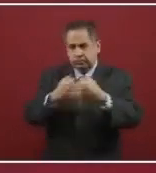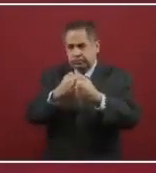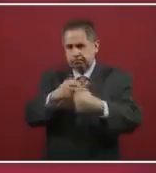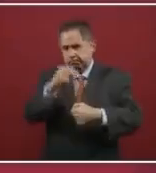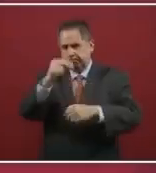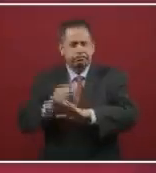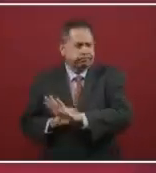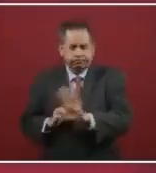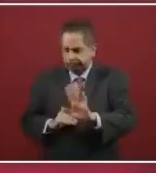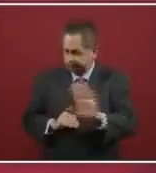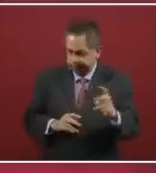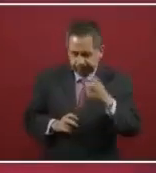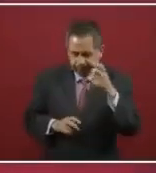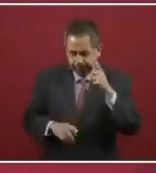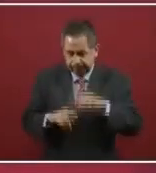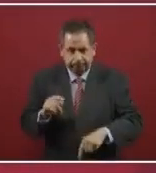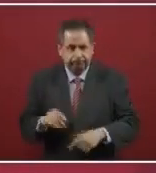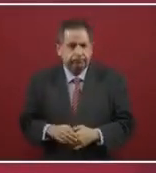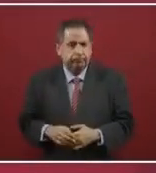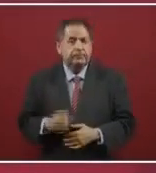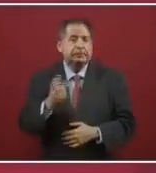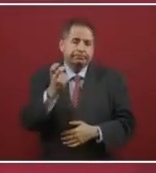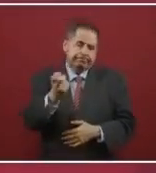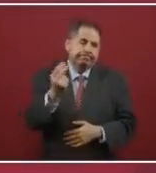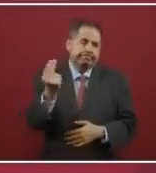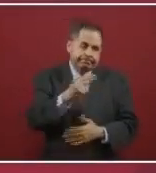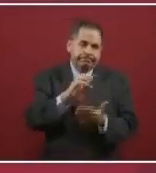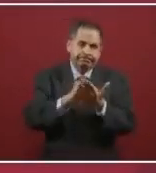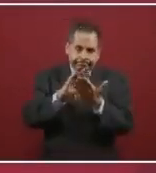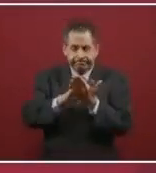norte. Para eso se requiere